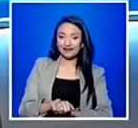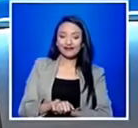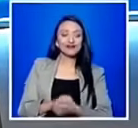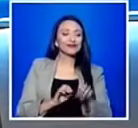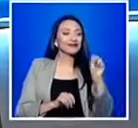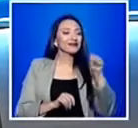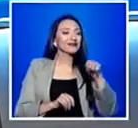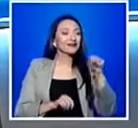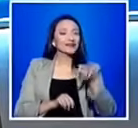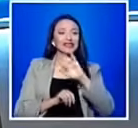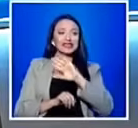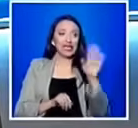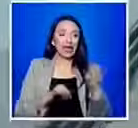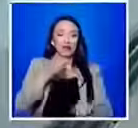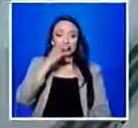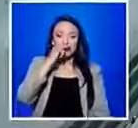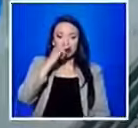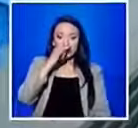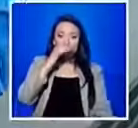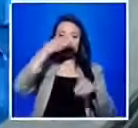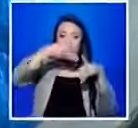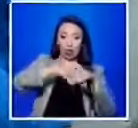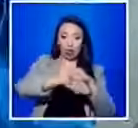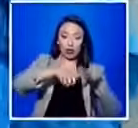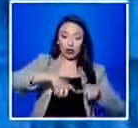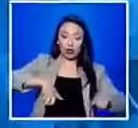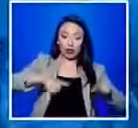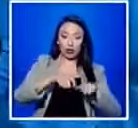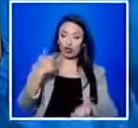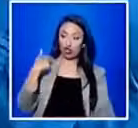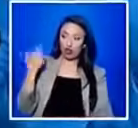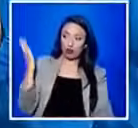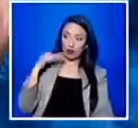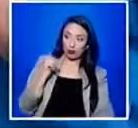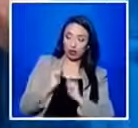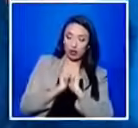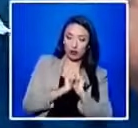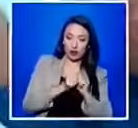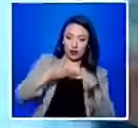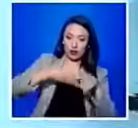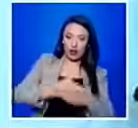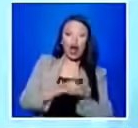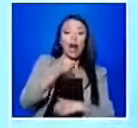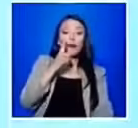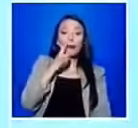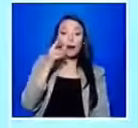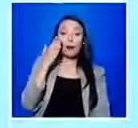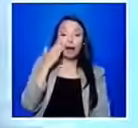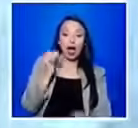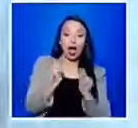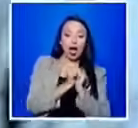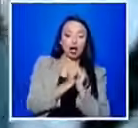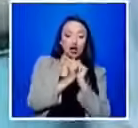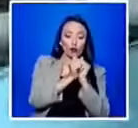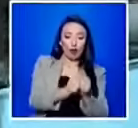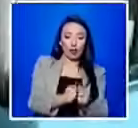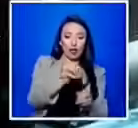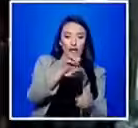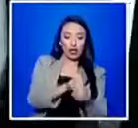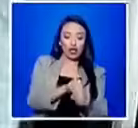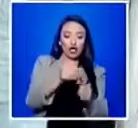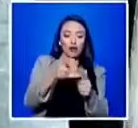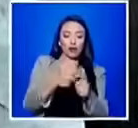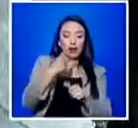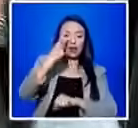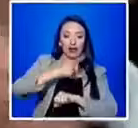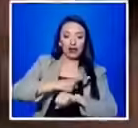Juanca, los chicos ya ingresaron a sus aulas, vamos a entrar con ellos. Y a los papitos también entraron para acompañarlos en este primer